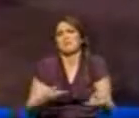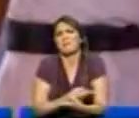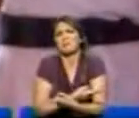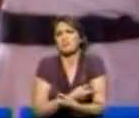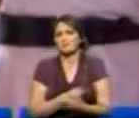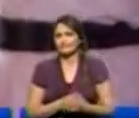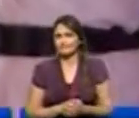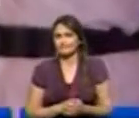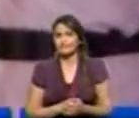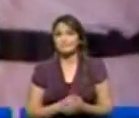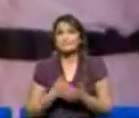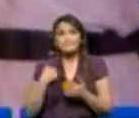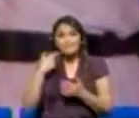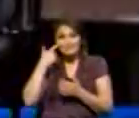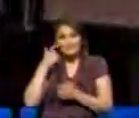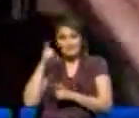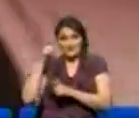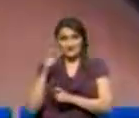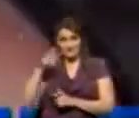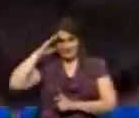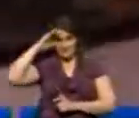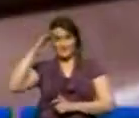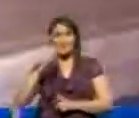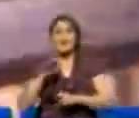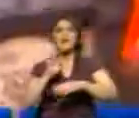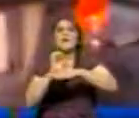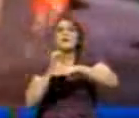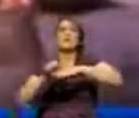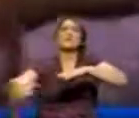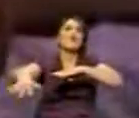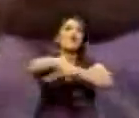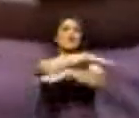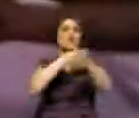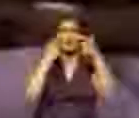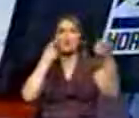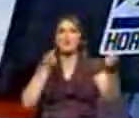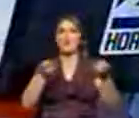no tienen fecha de finalización se extenderán a nivel nacional. Dayana Monroy, 24 horas.